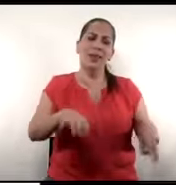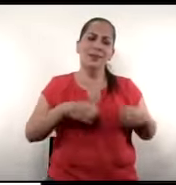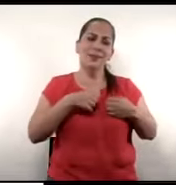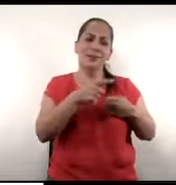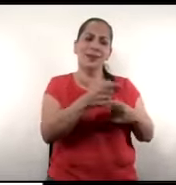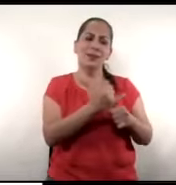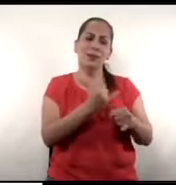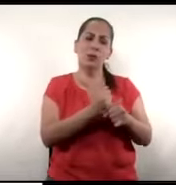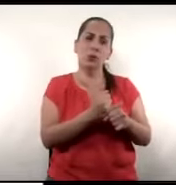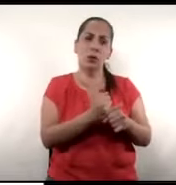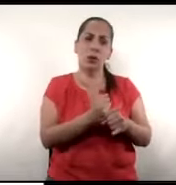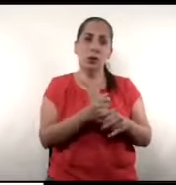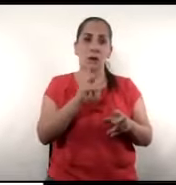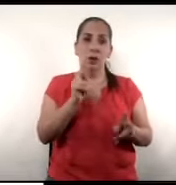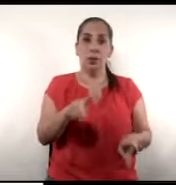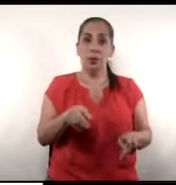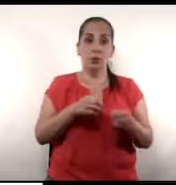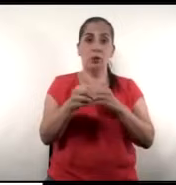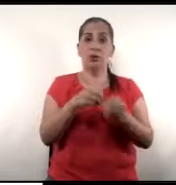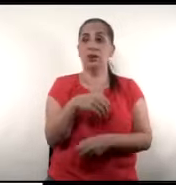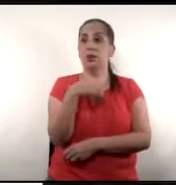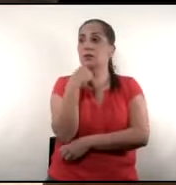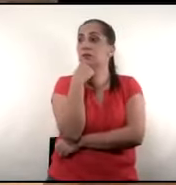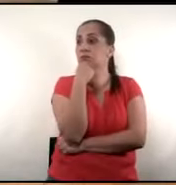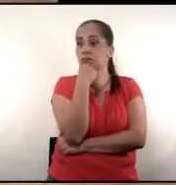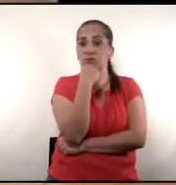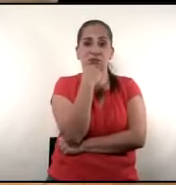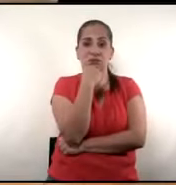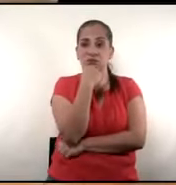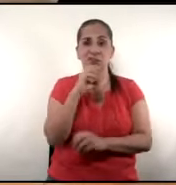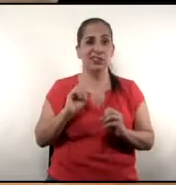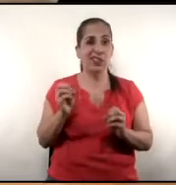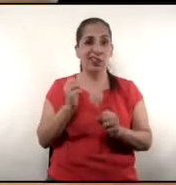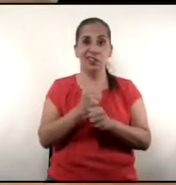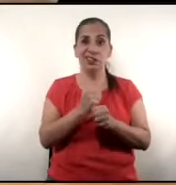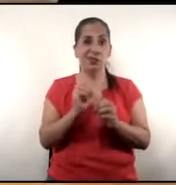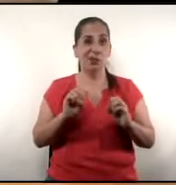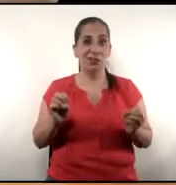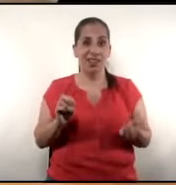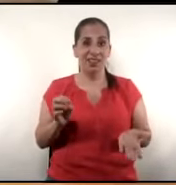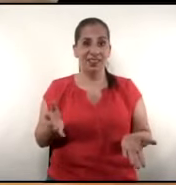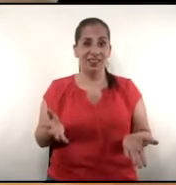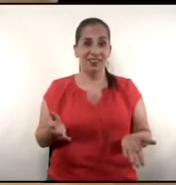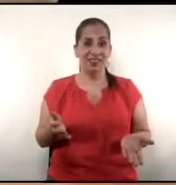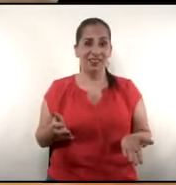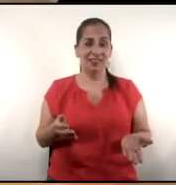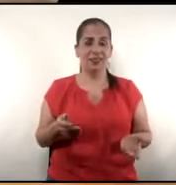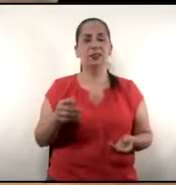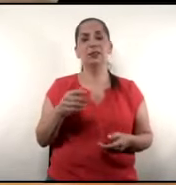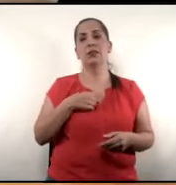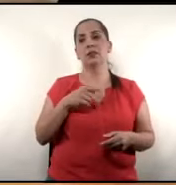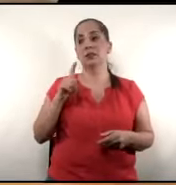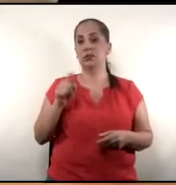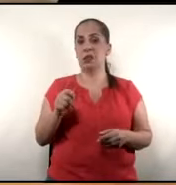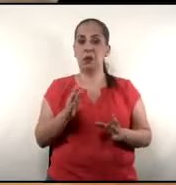oficina sosteniéndose la quijada porque no tiene nada que hacer. Y entonces, aunque lo que tenga que hacer sea más bien destructor de